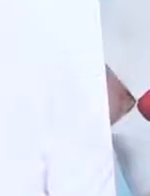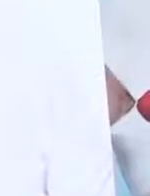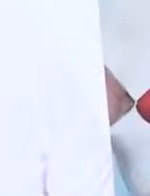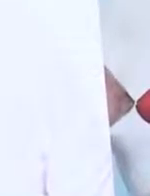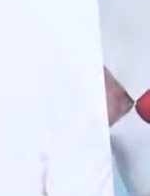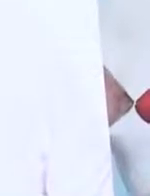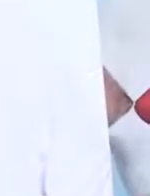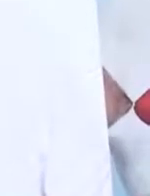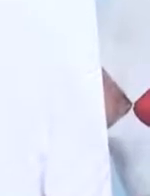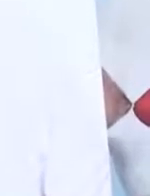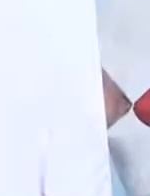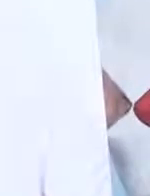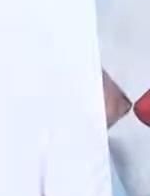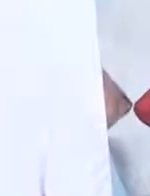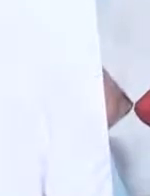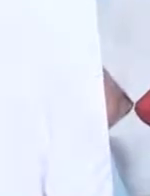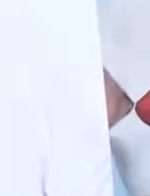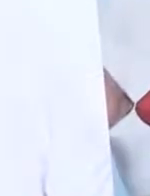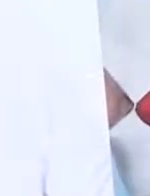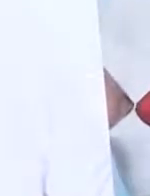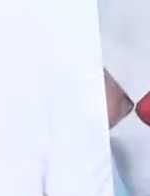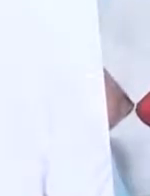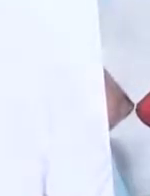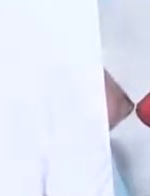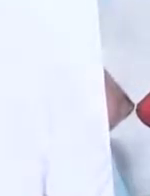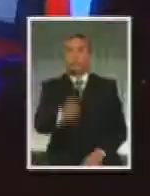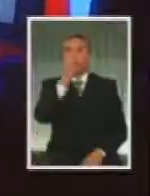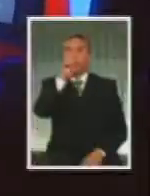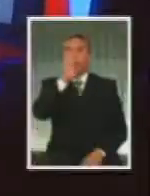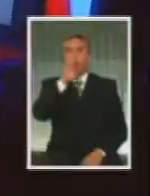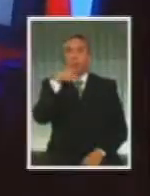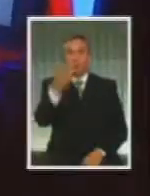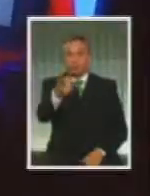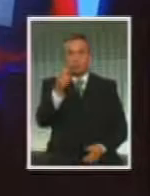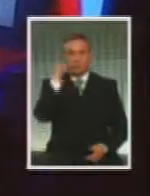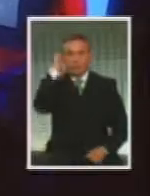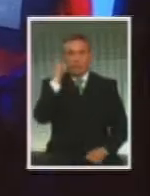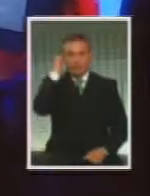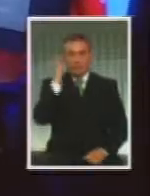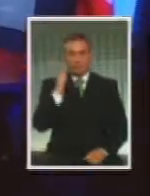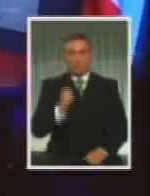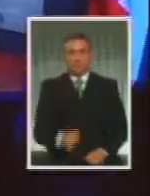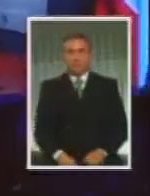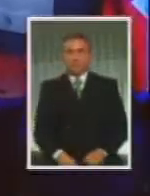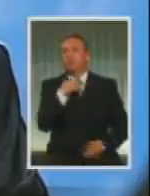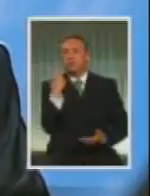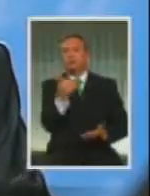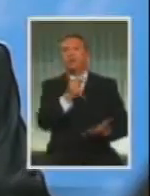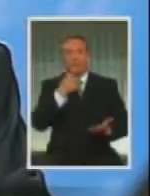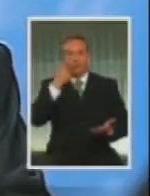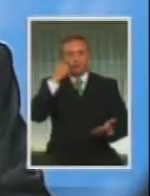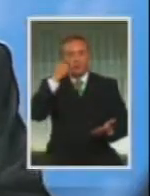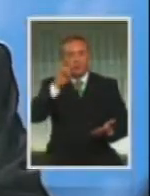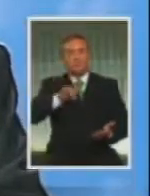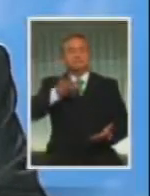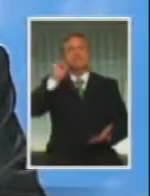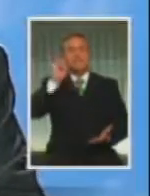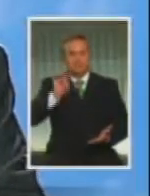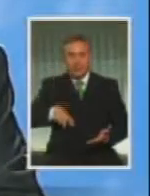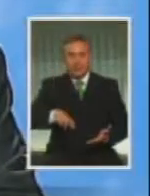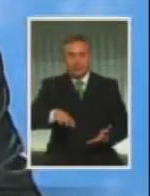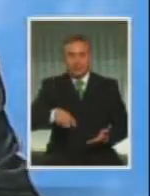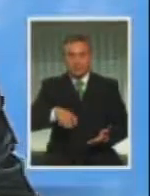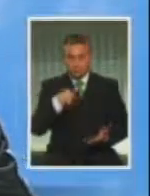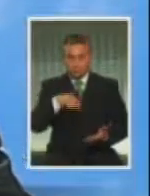los temas de la salud. Creo que fue el más fuerte en ese aspecto. El momento más crítico del debate fue la controversia provocada por